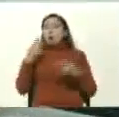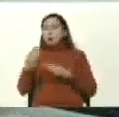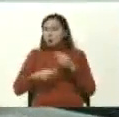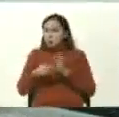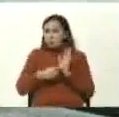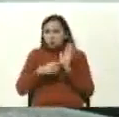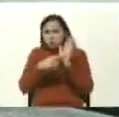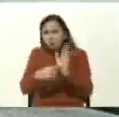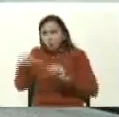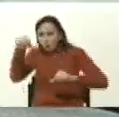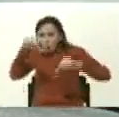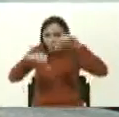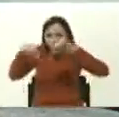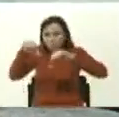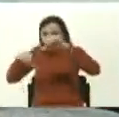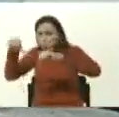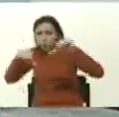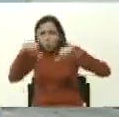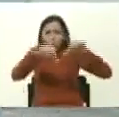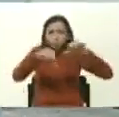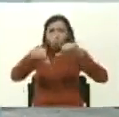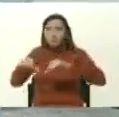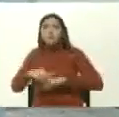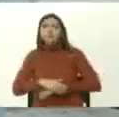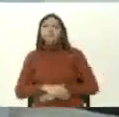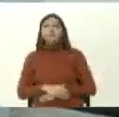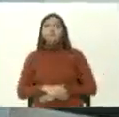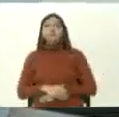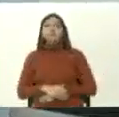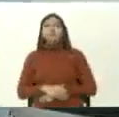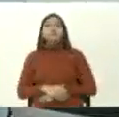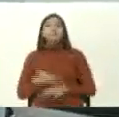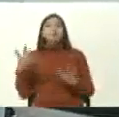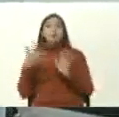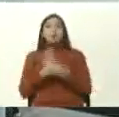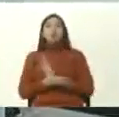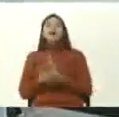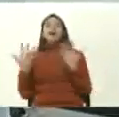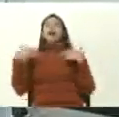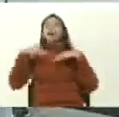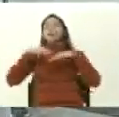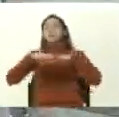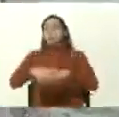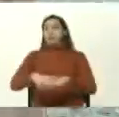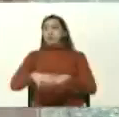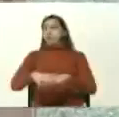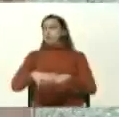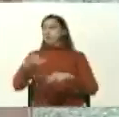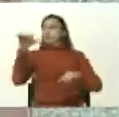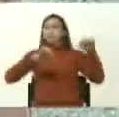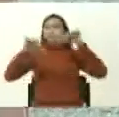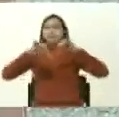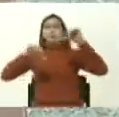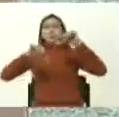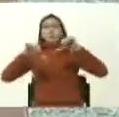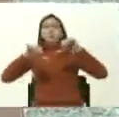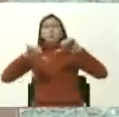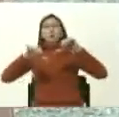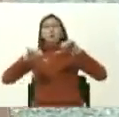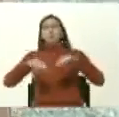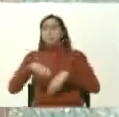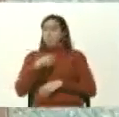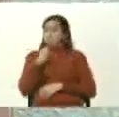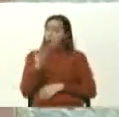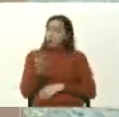momento de realizar cualquier reacción, de acuerdo a las mezclas que estemos realizando. Muy